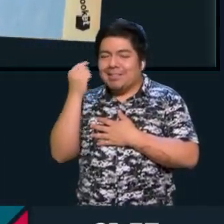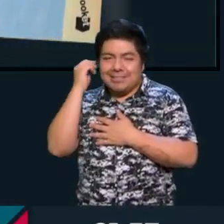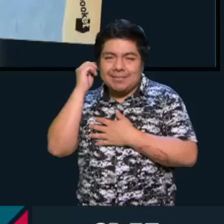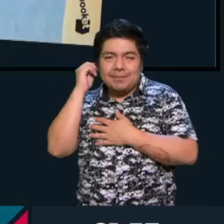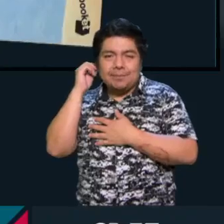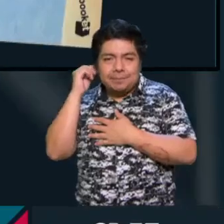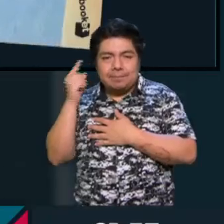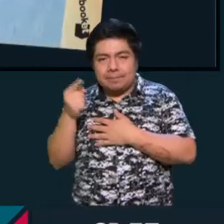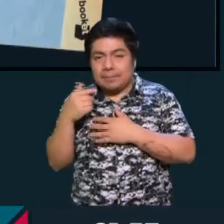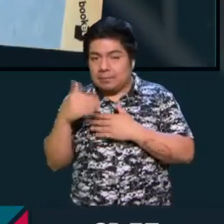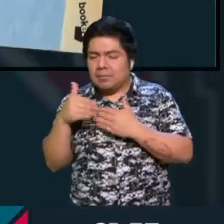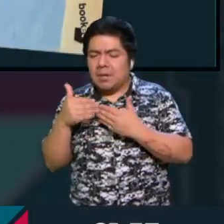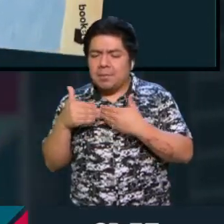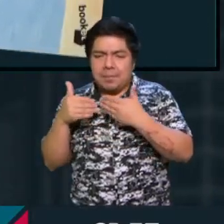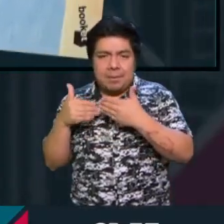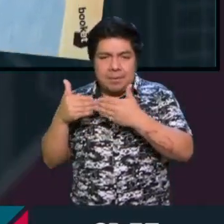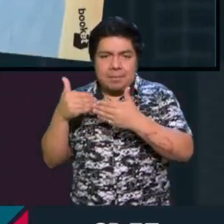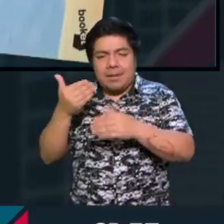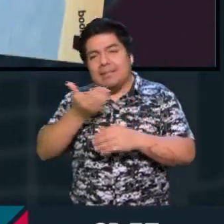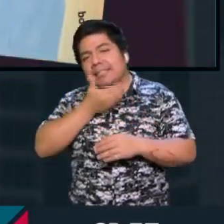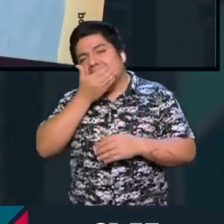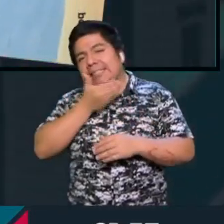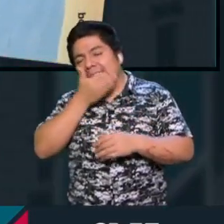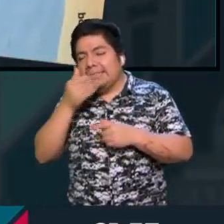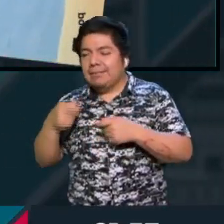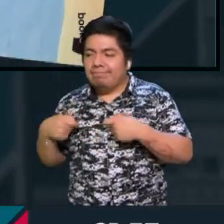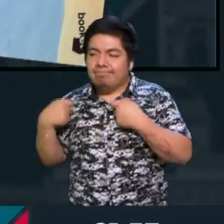diciembre, tradicionalmente, en